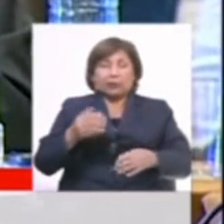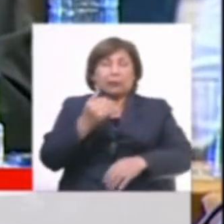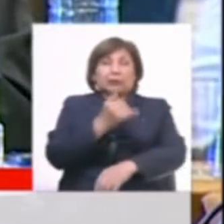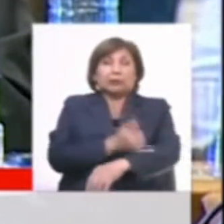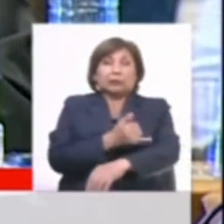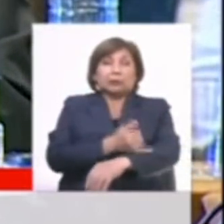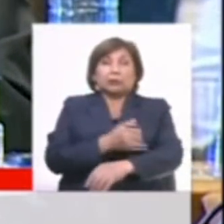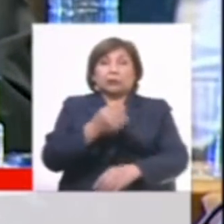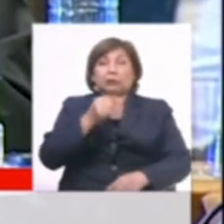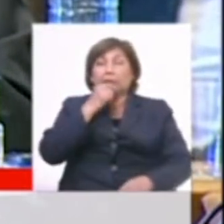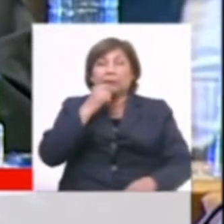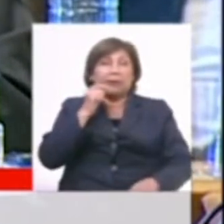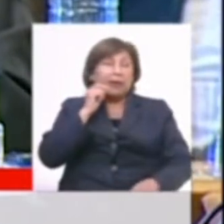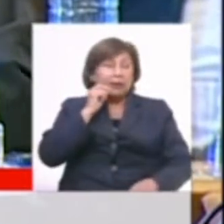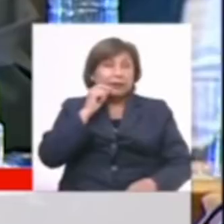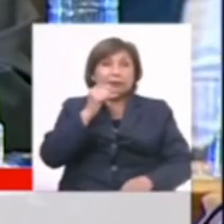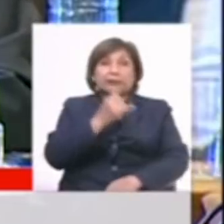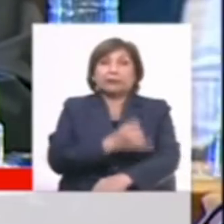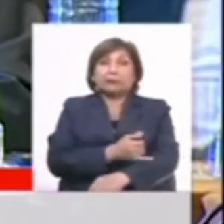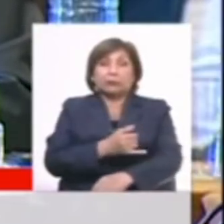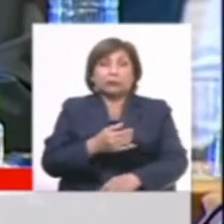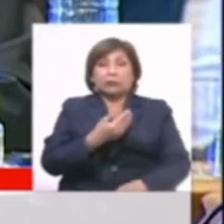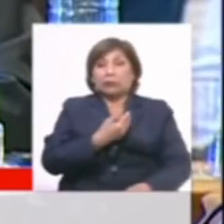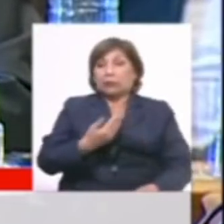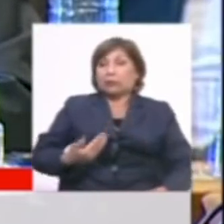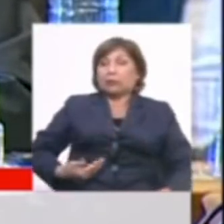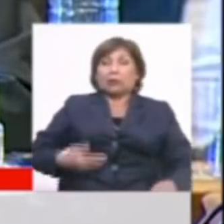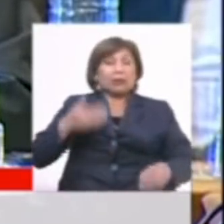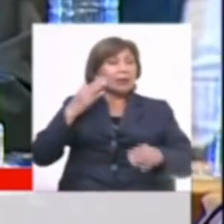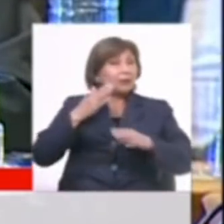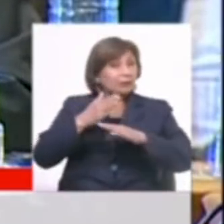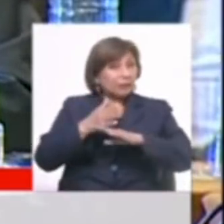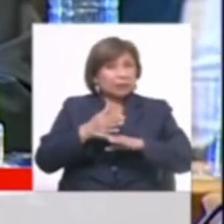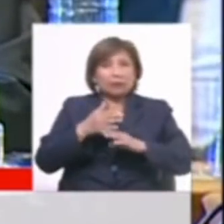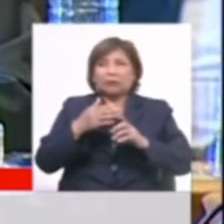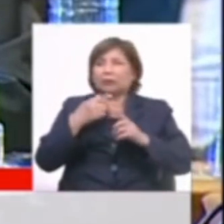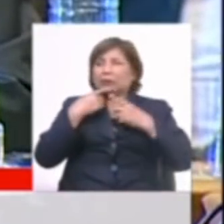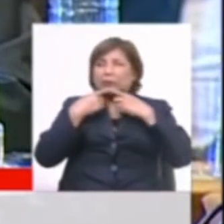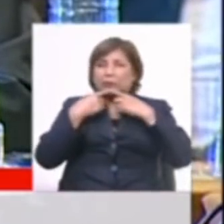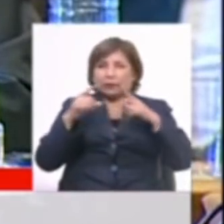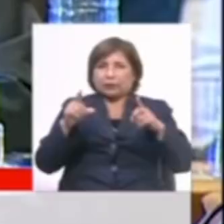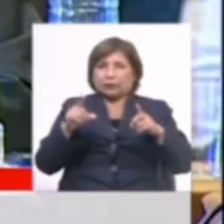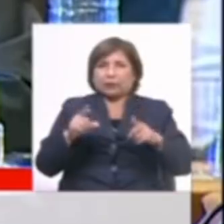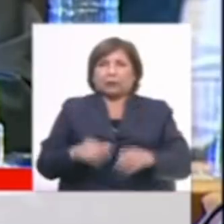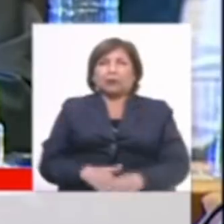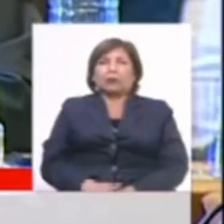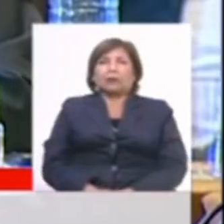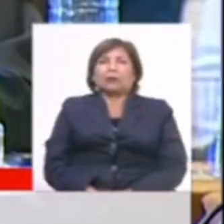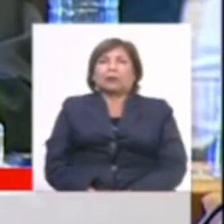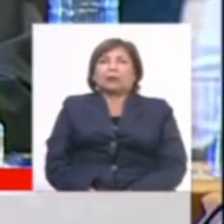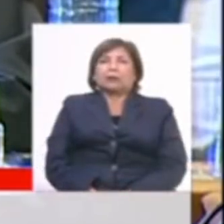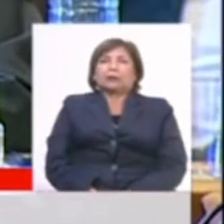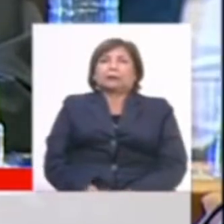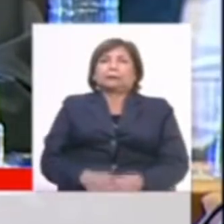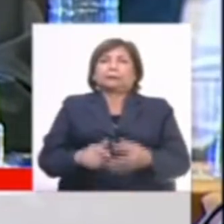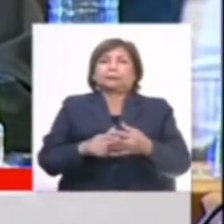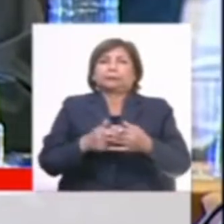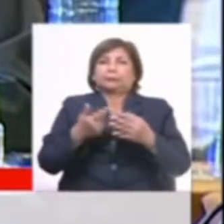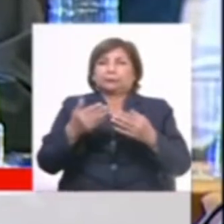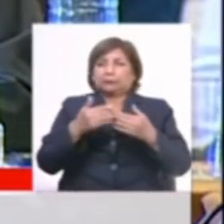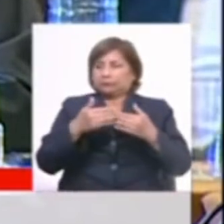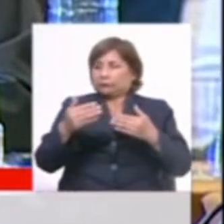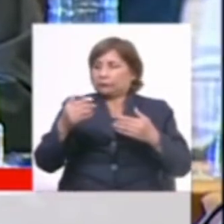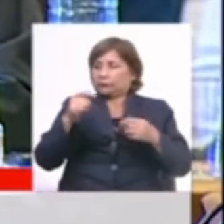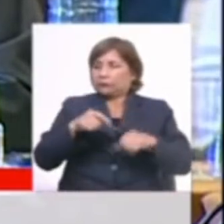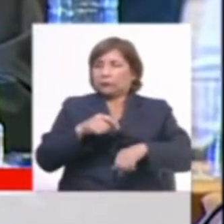públicas y las instituciones privadas. Y en ese marco, debo anunciar de que a partir de la fecha, a partir